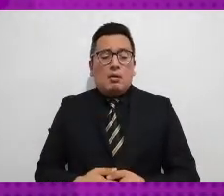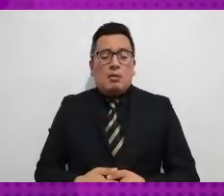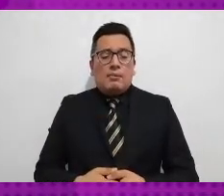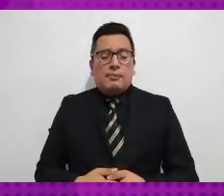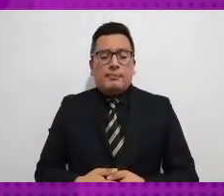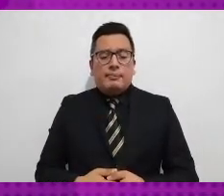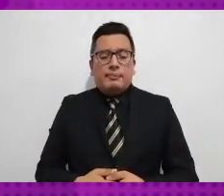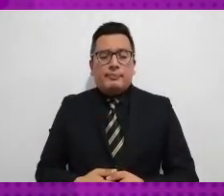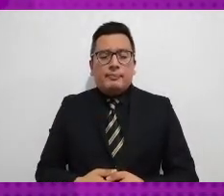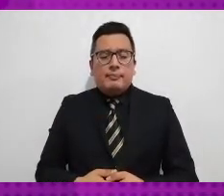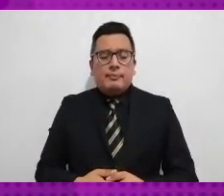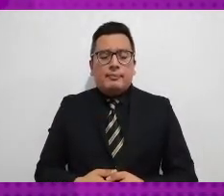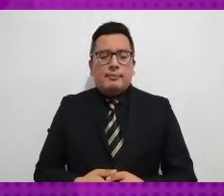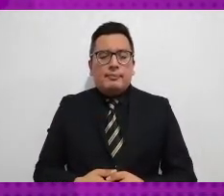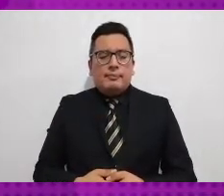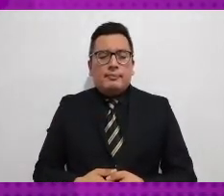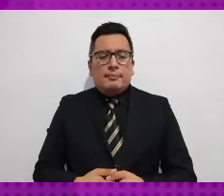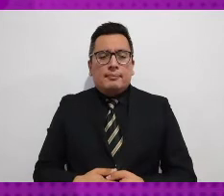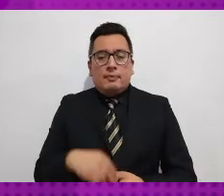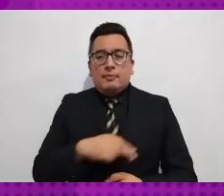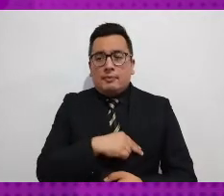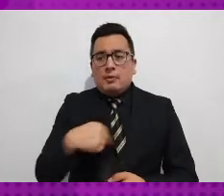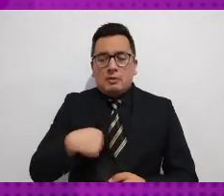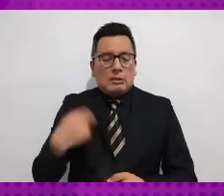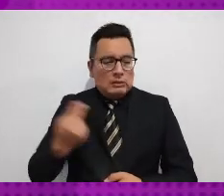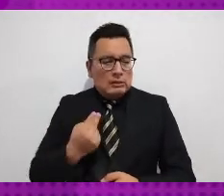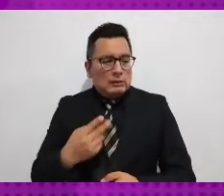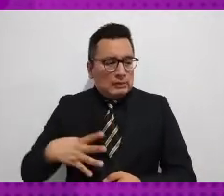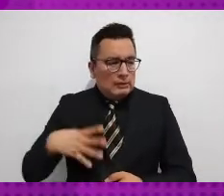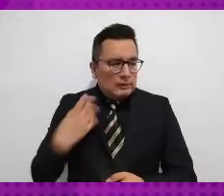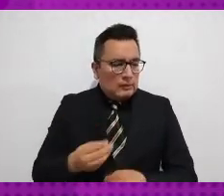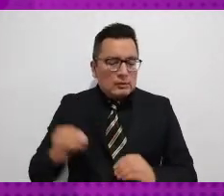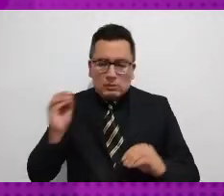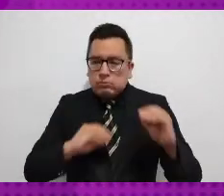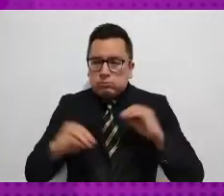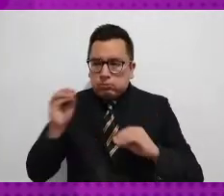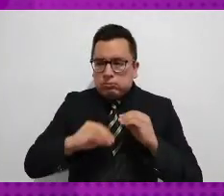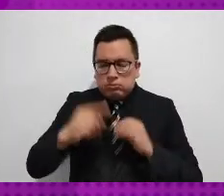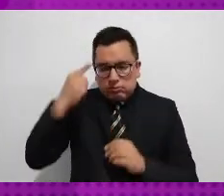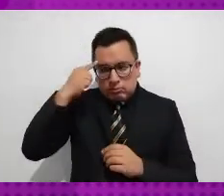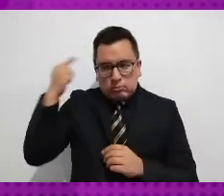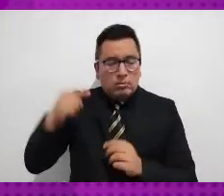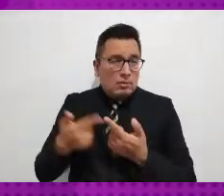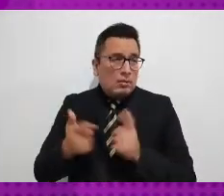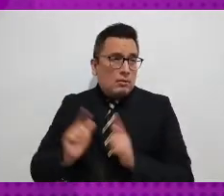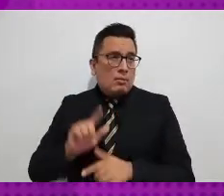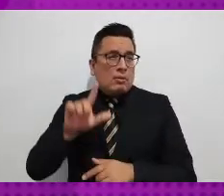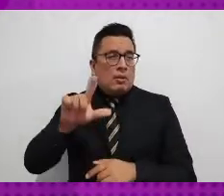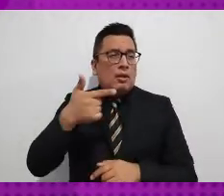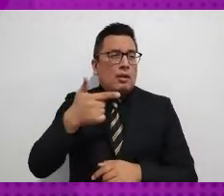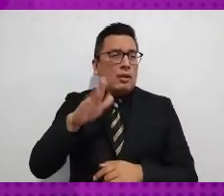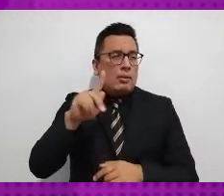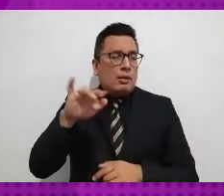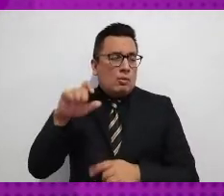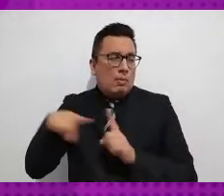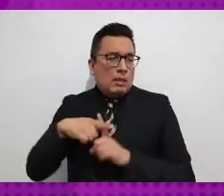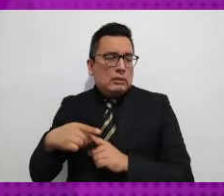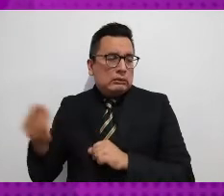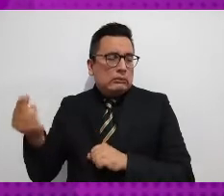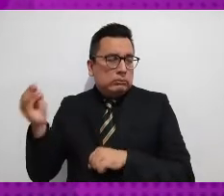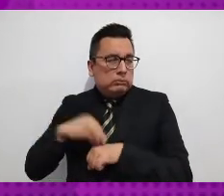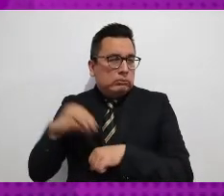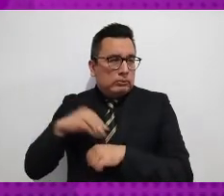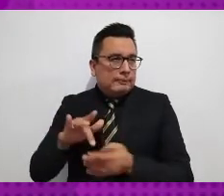nos establece pues que hagamos acciones afirmativas en ese sentido. Por lo tanto, con estas acciones estaríamos cumpliendo no solo la Constitución,